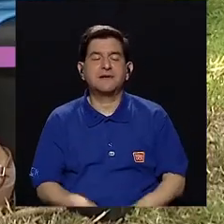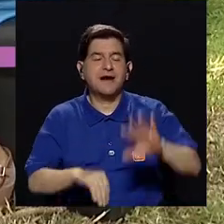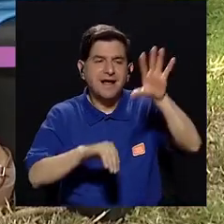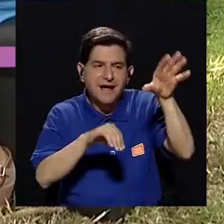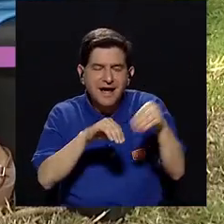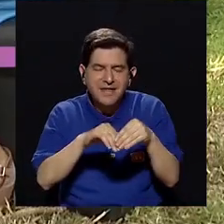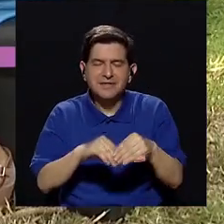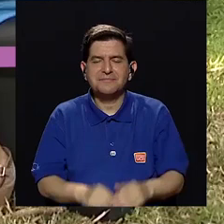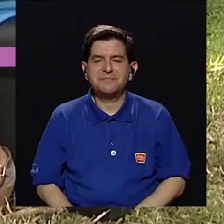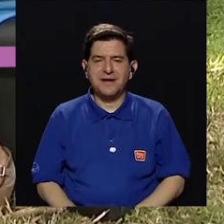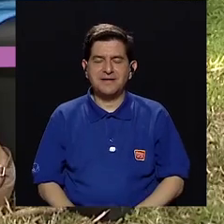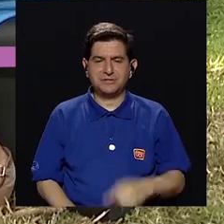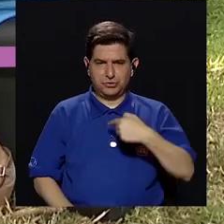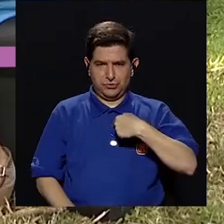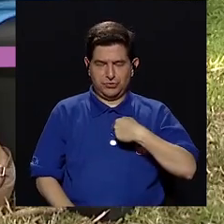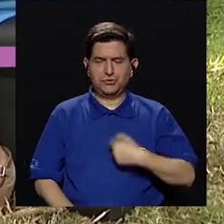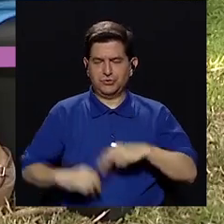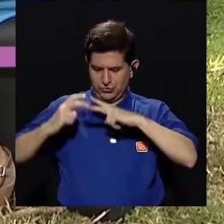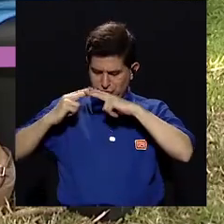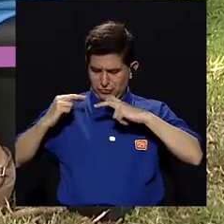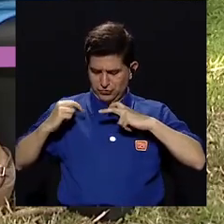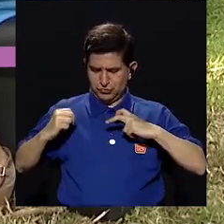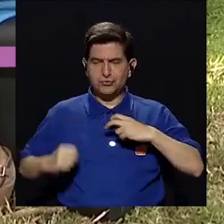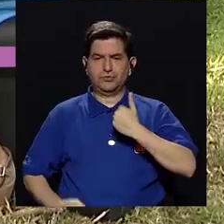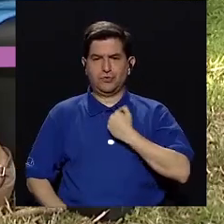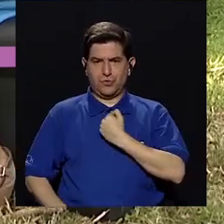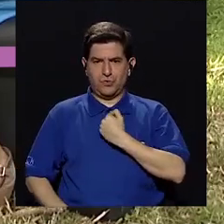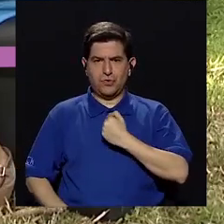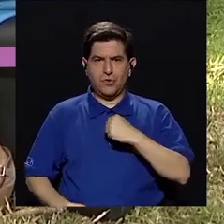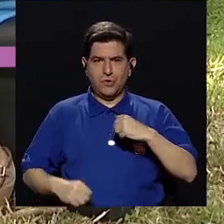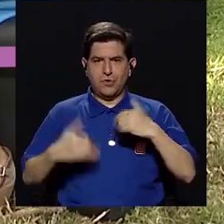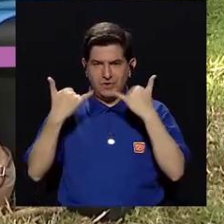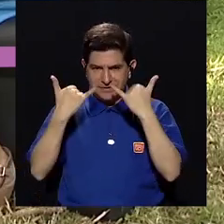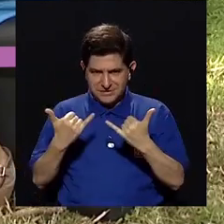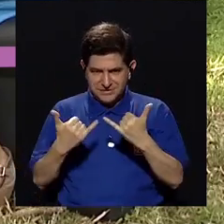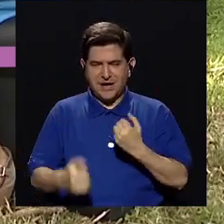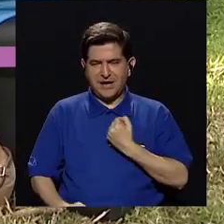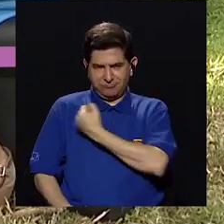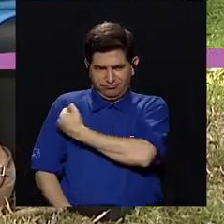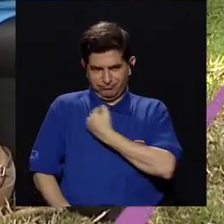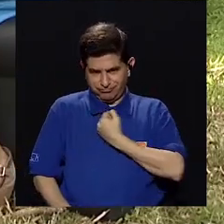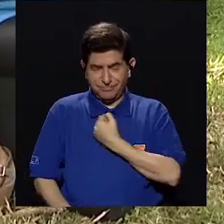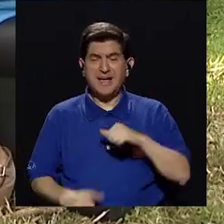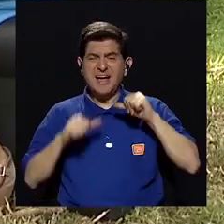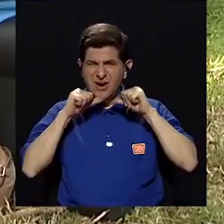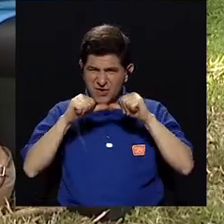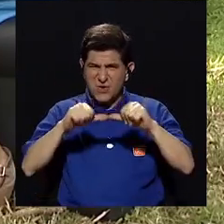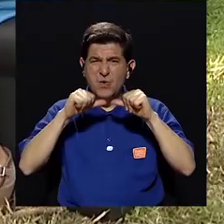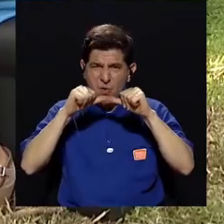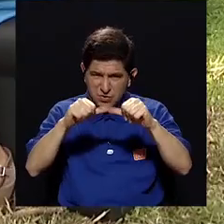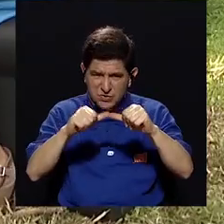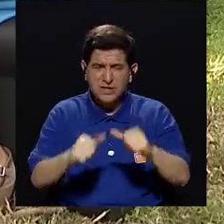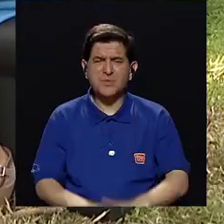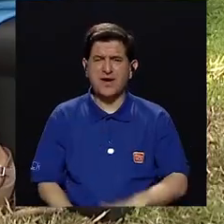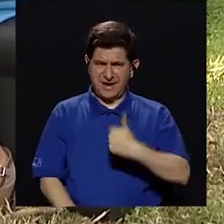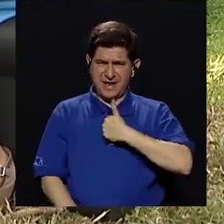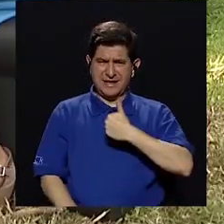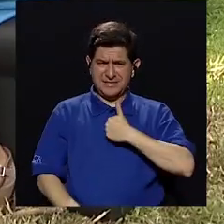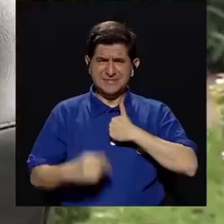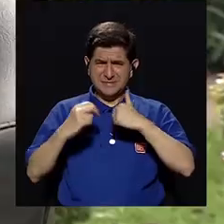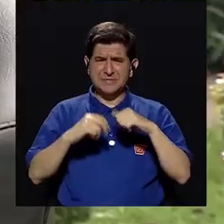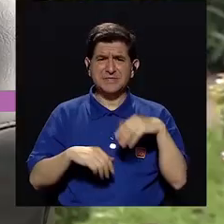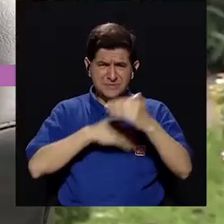digamos yo ya me hice la mamografía y me hice el ultrasonido todo está bien yo me tengo que seguir haciendo el examen el